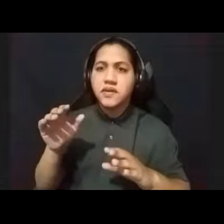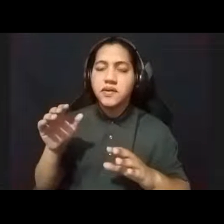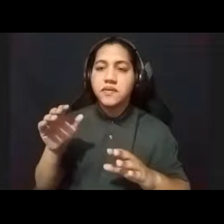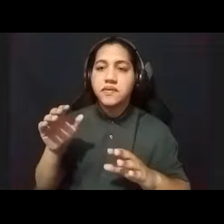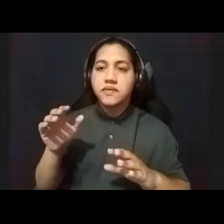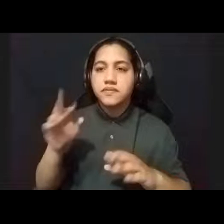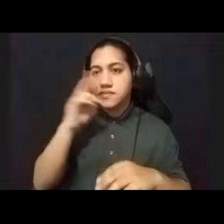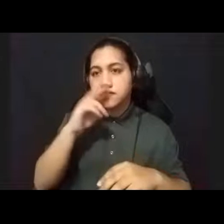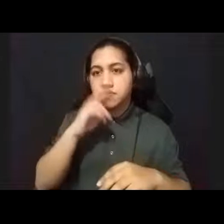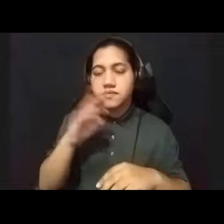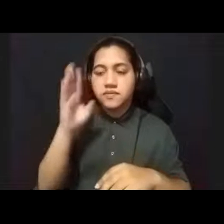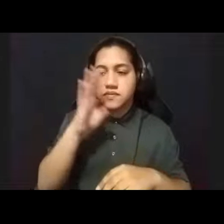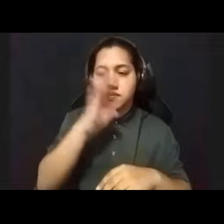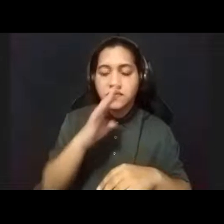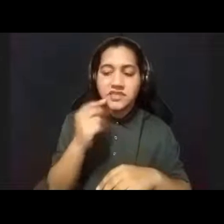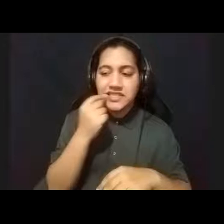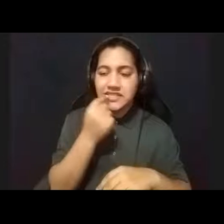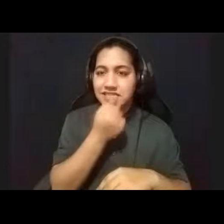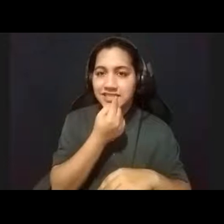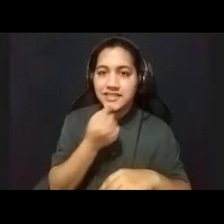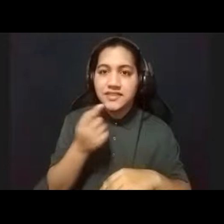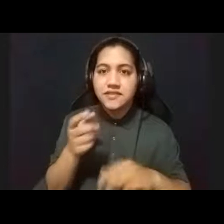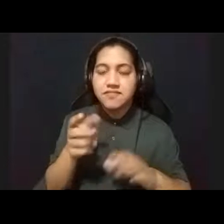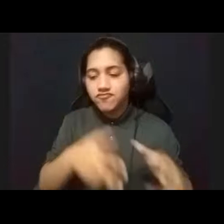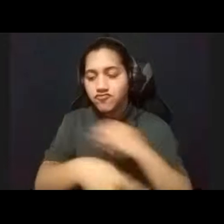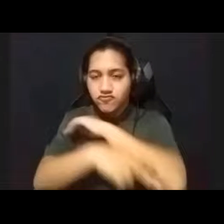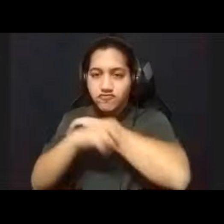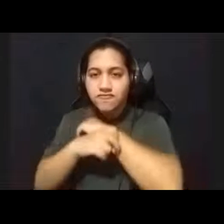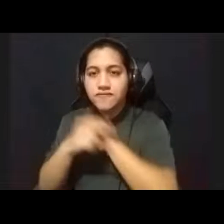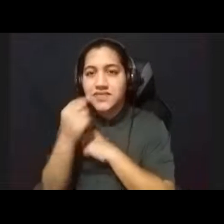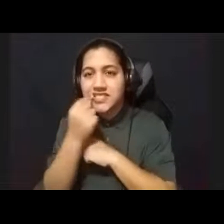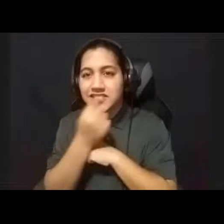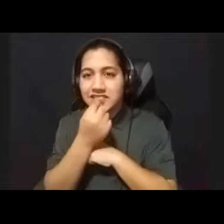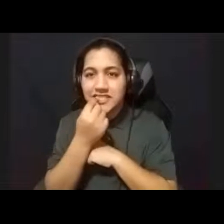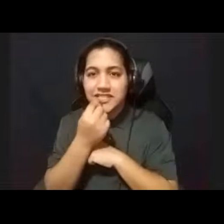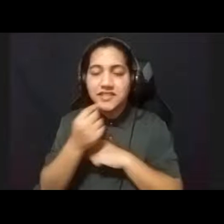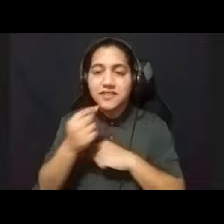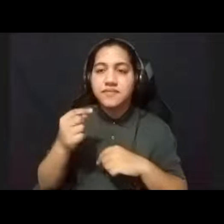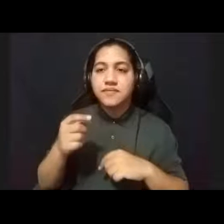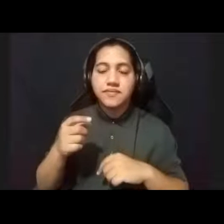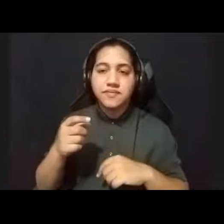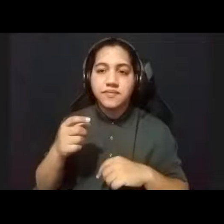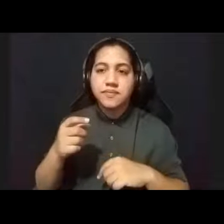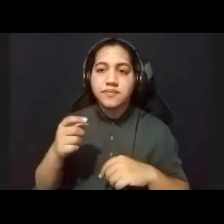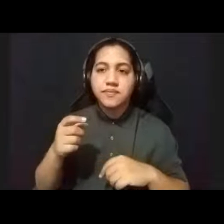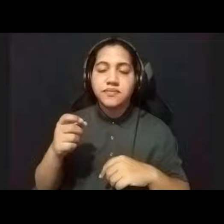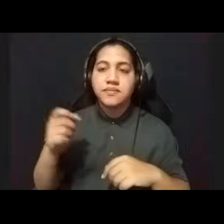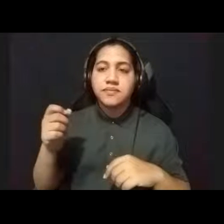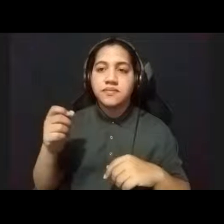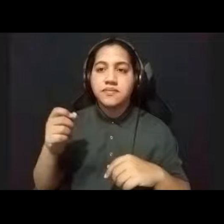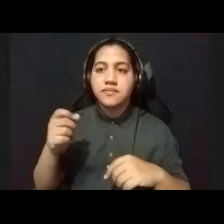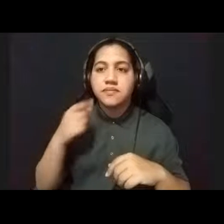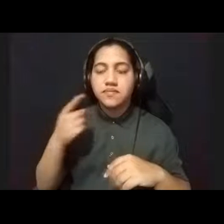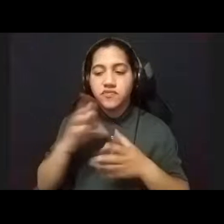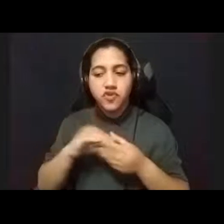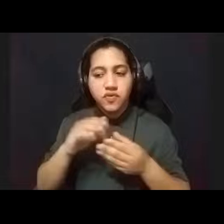a buscar los dientes y a llevarse los dientes. Un cuento que caló